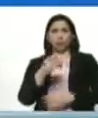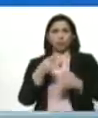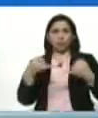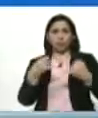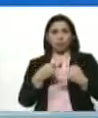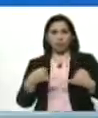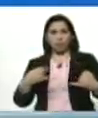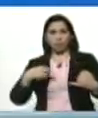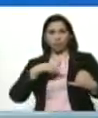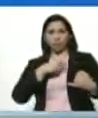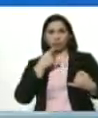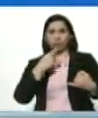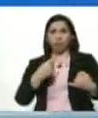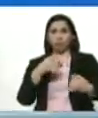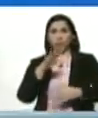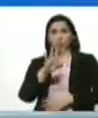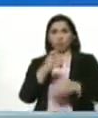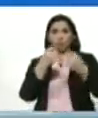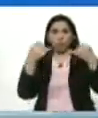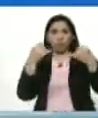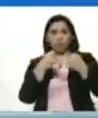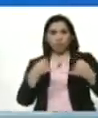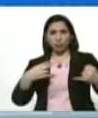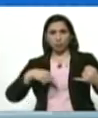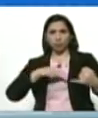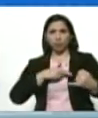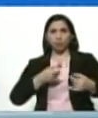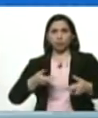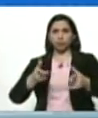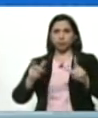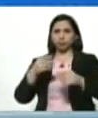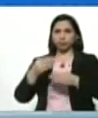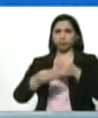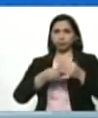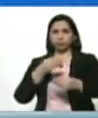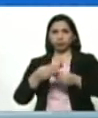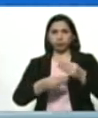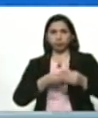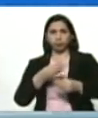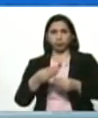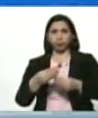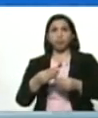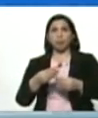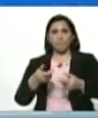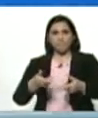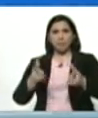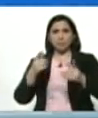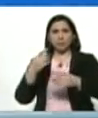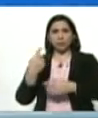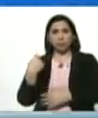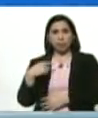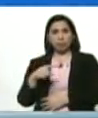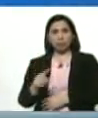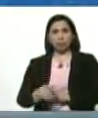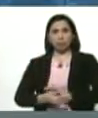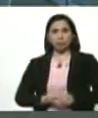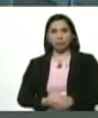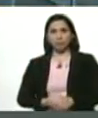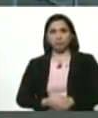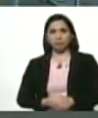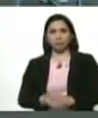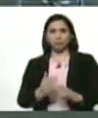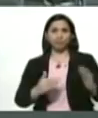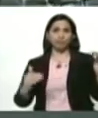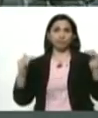las cuatro líneas que hemos cumplido y que aparte permitido tener un altísimo